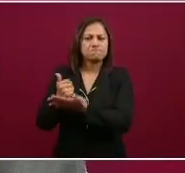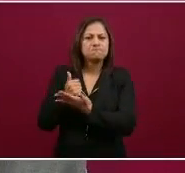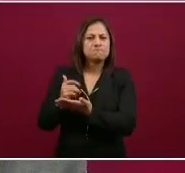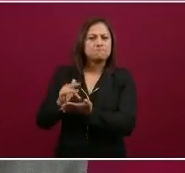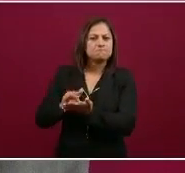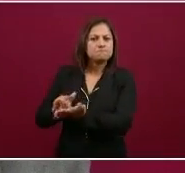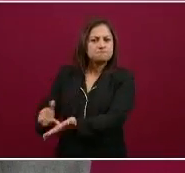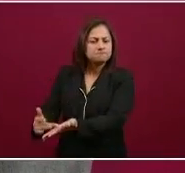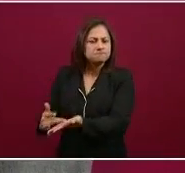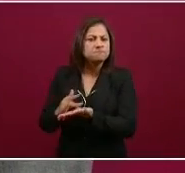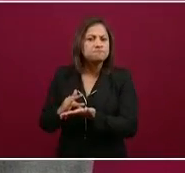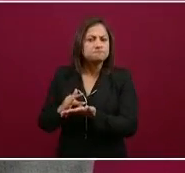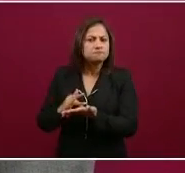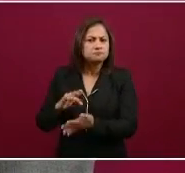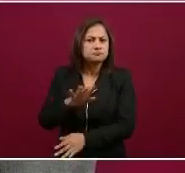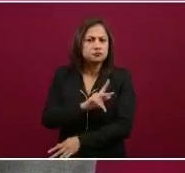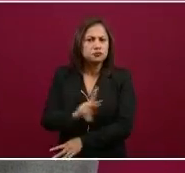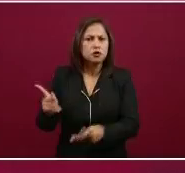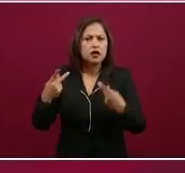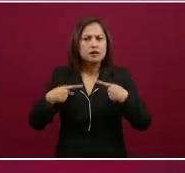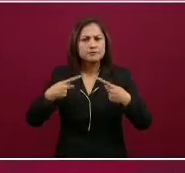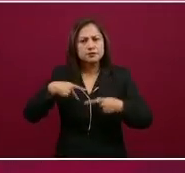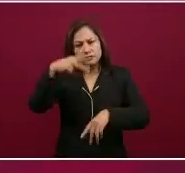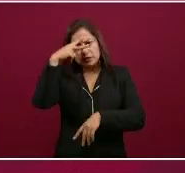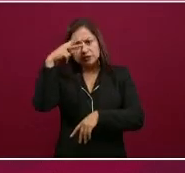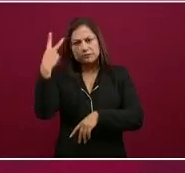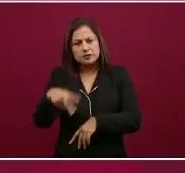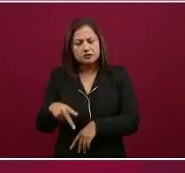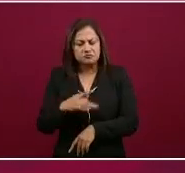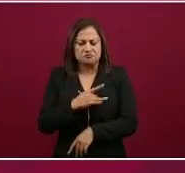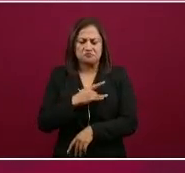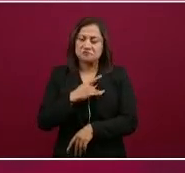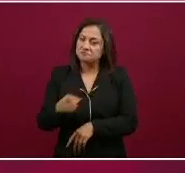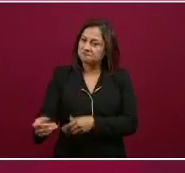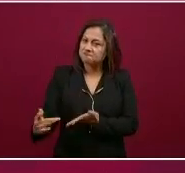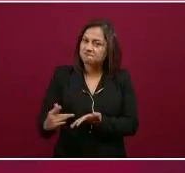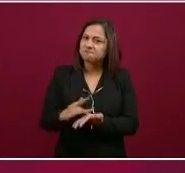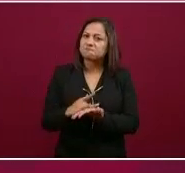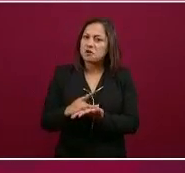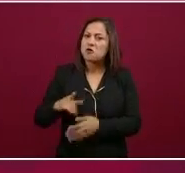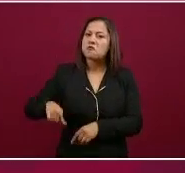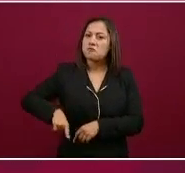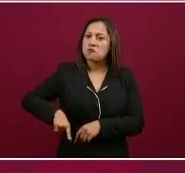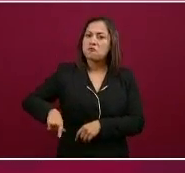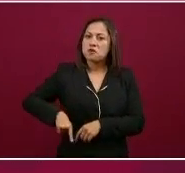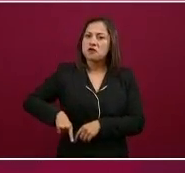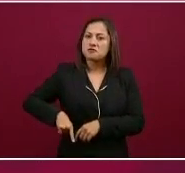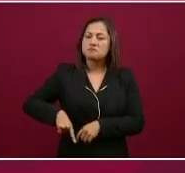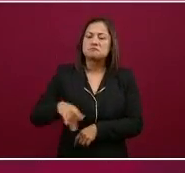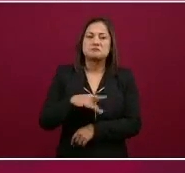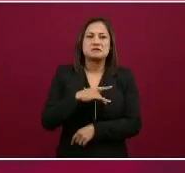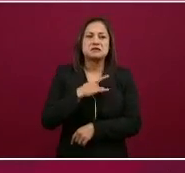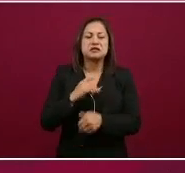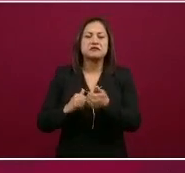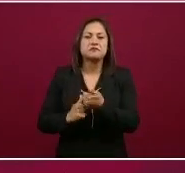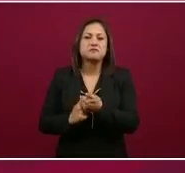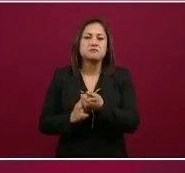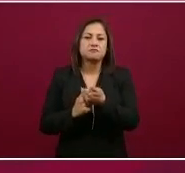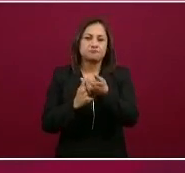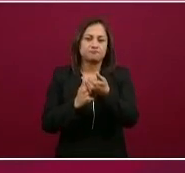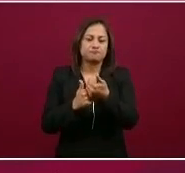del pueblo de México hacia nuestro gobierno, un respaldo del pueblo de